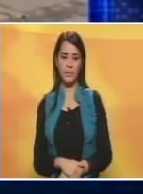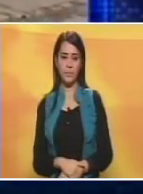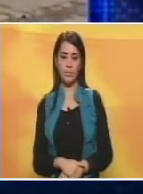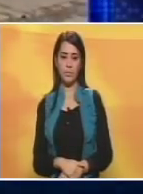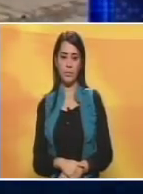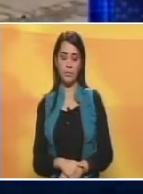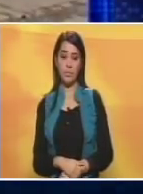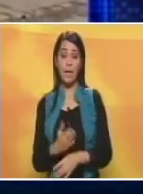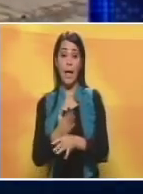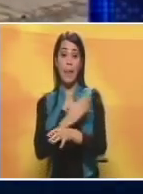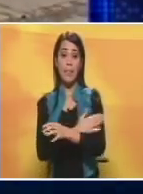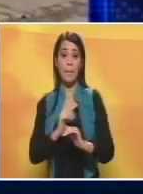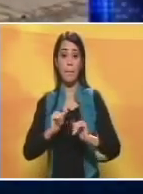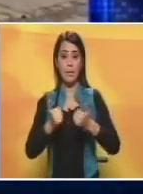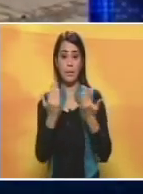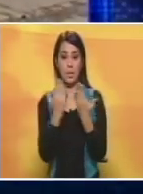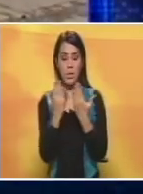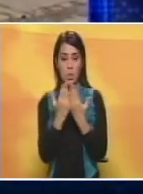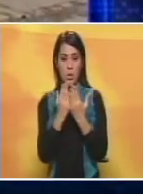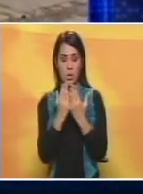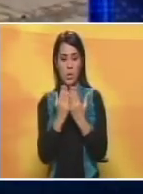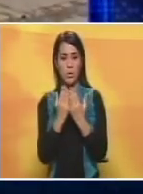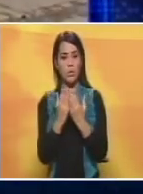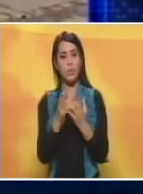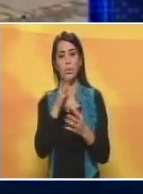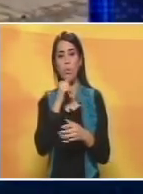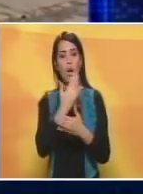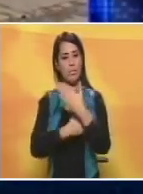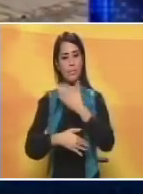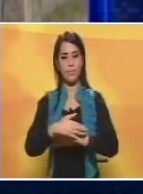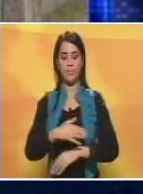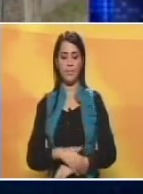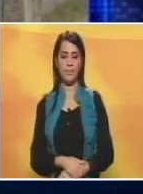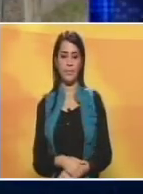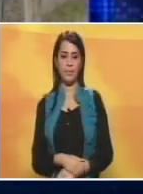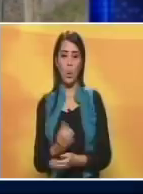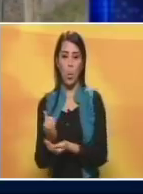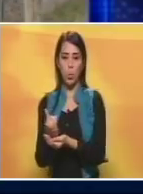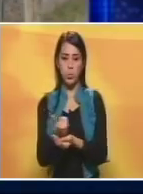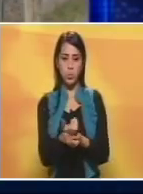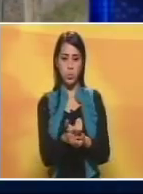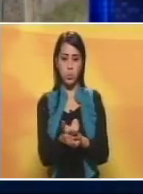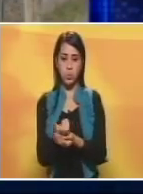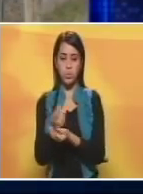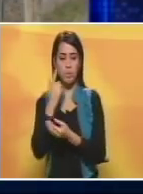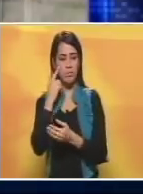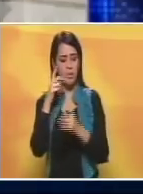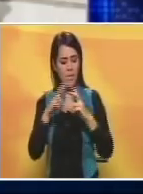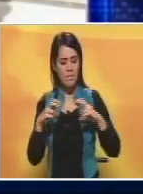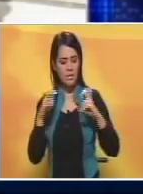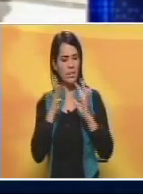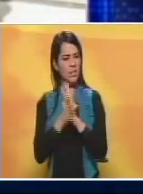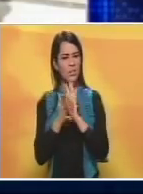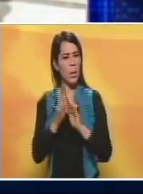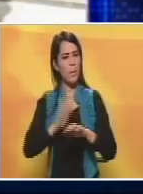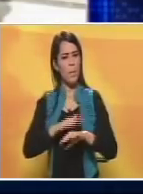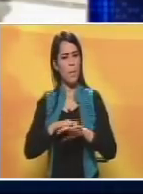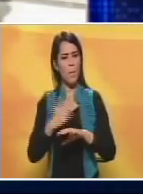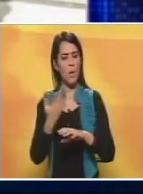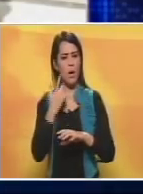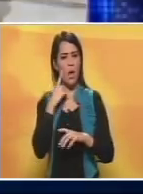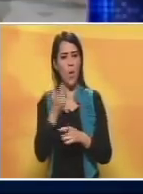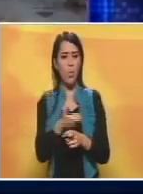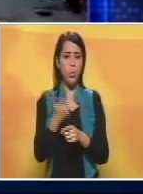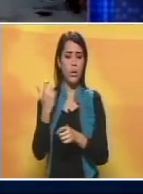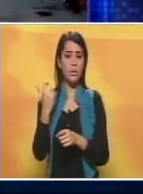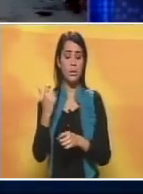suceso se produjo antes del inicio de las clases, por lo que no dejó heridos. Los bomberos estudian las causas que provocaron la fuga de gas